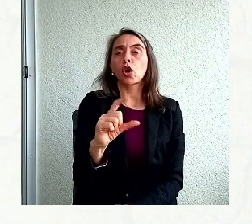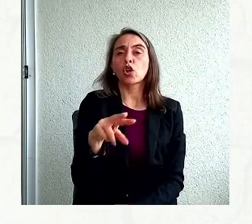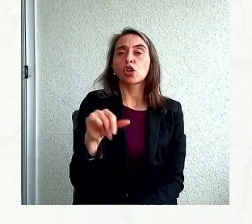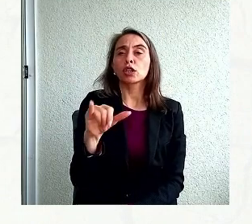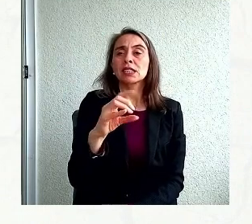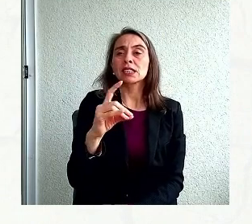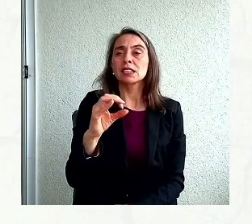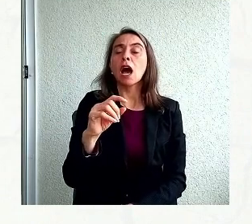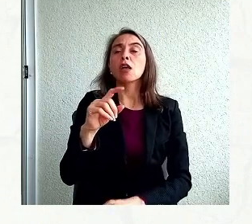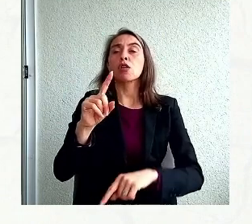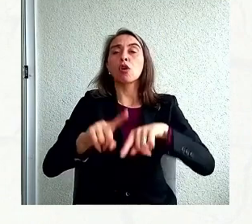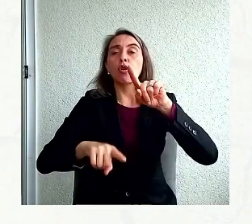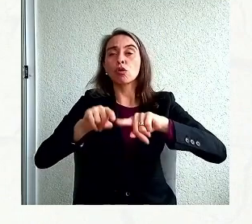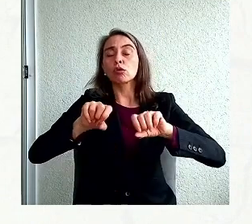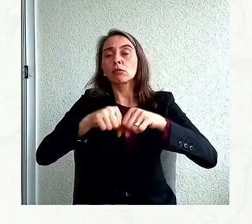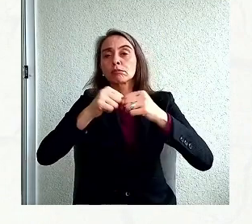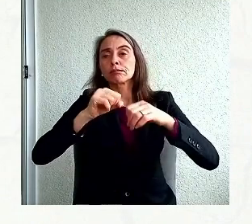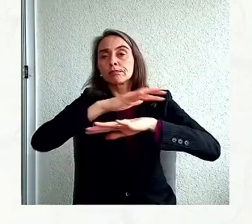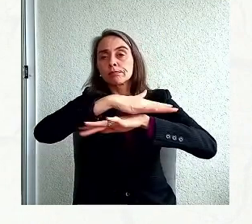de la morfología.